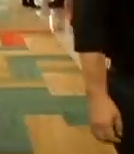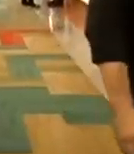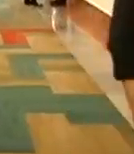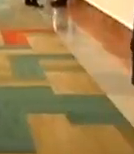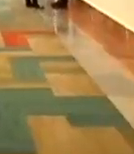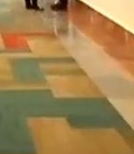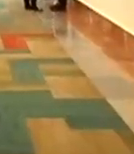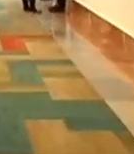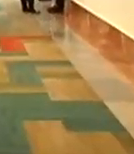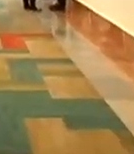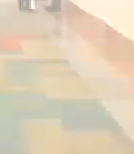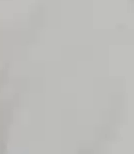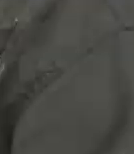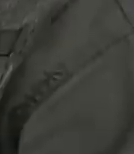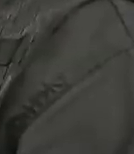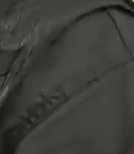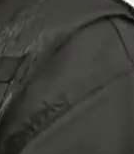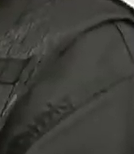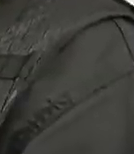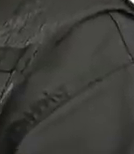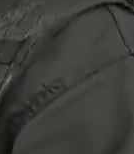más grande e importante de México.